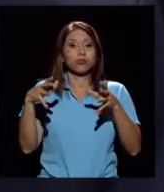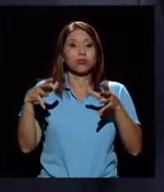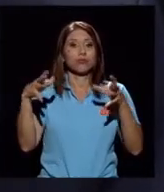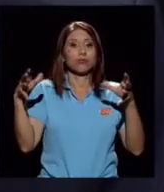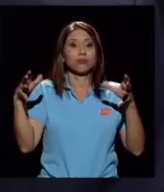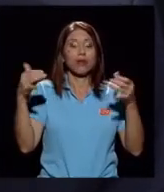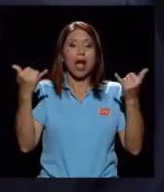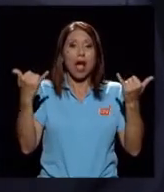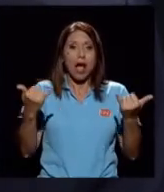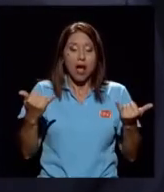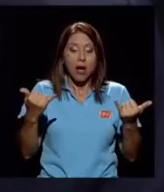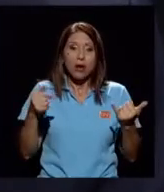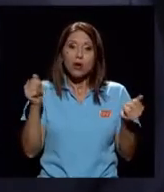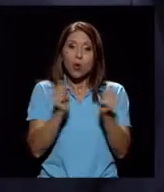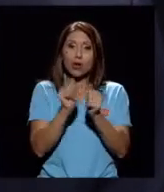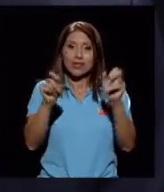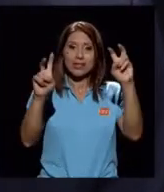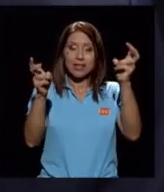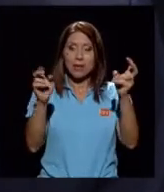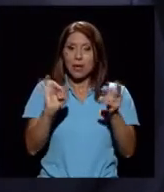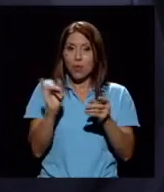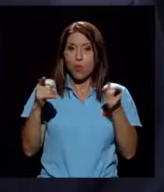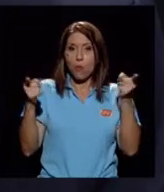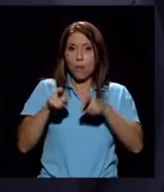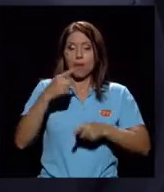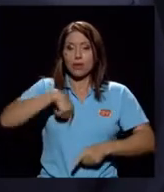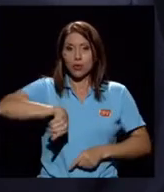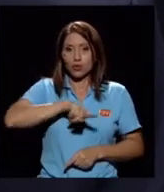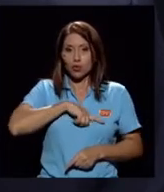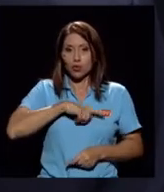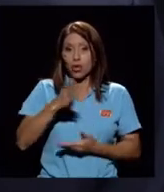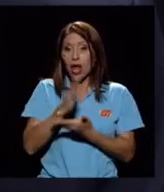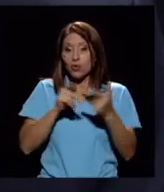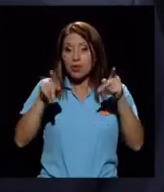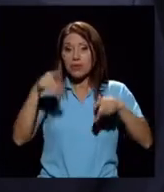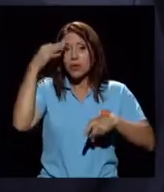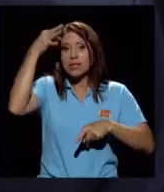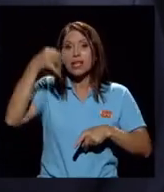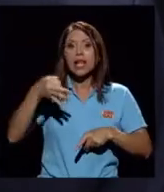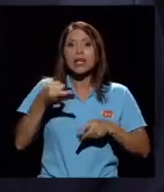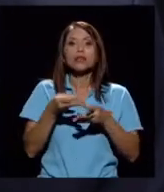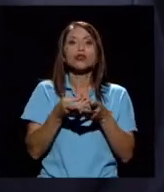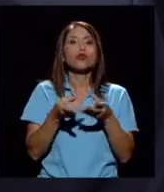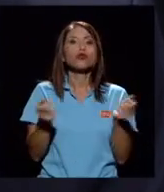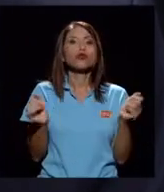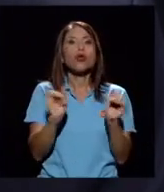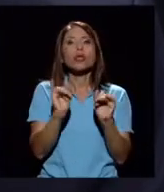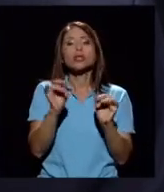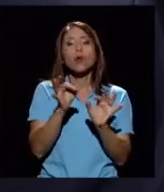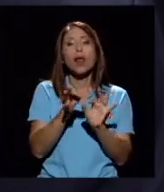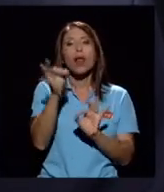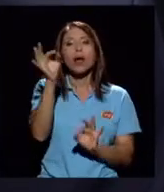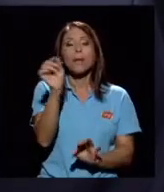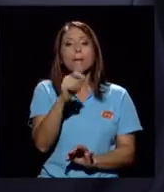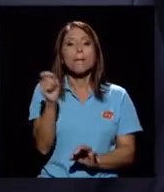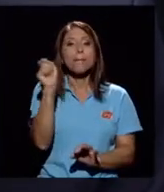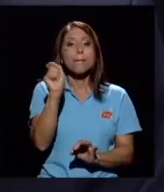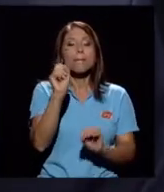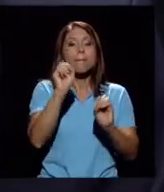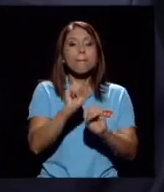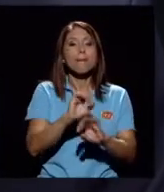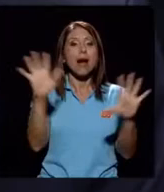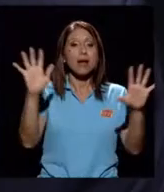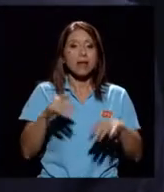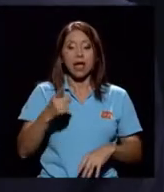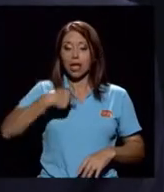eso es como nos pasa a nosotros cuando hay gente que cree que las soluciones se dan por magia que no nos comprometemos que no hacemos que